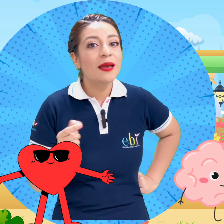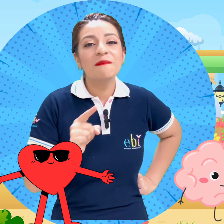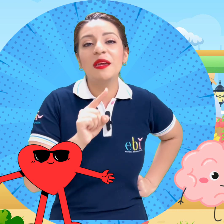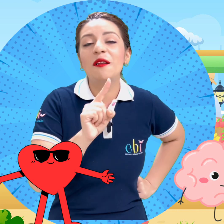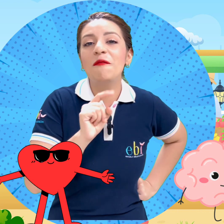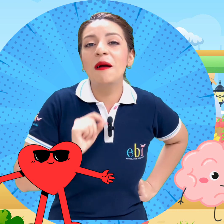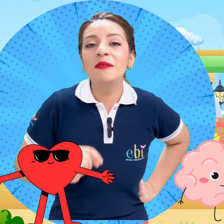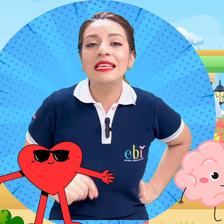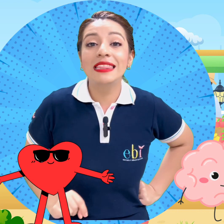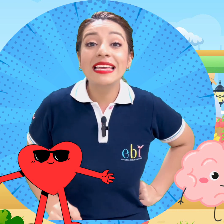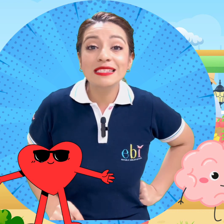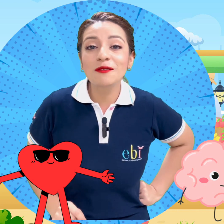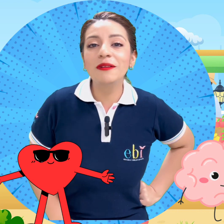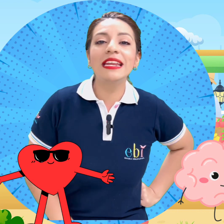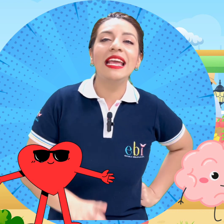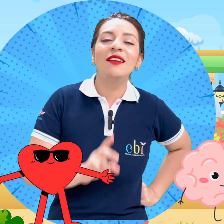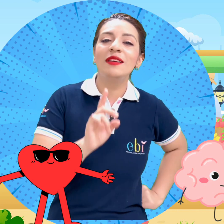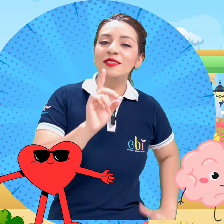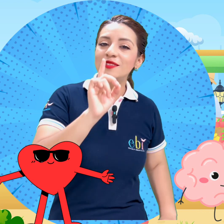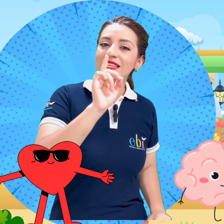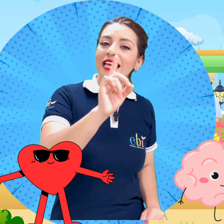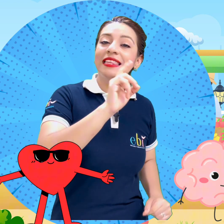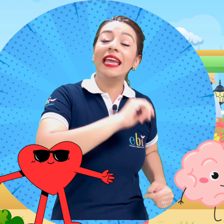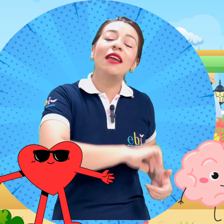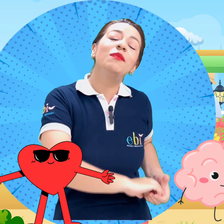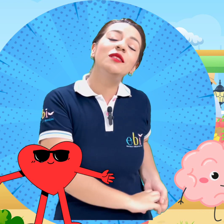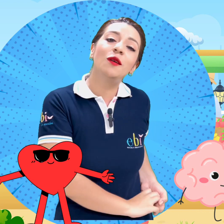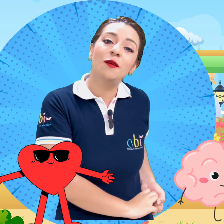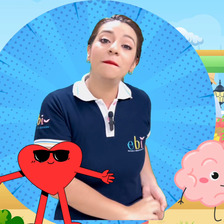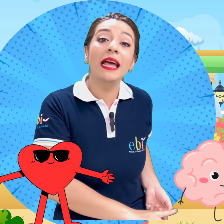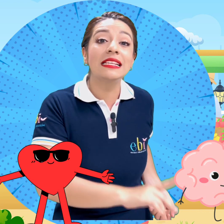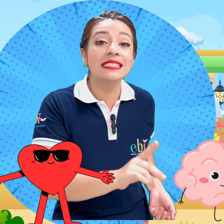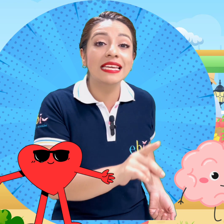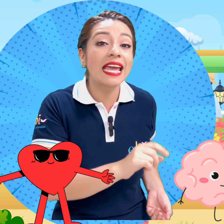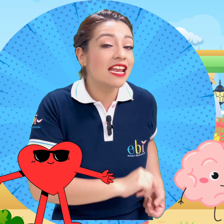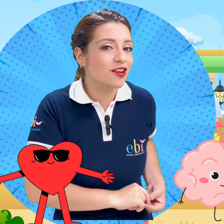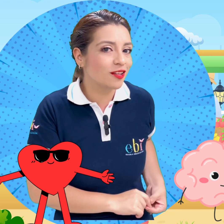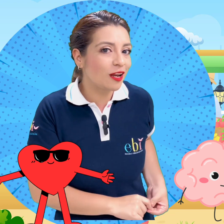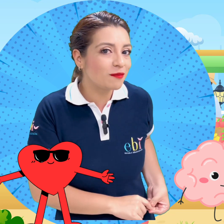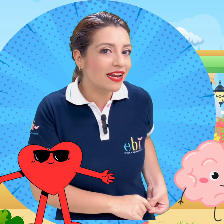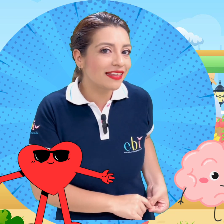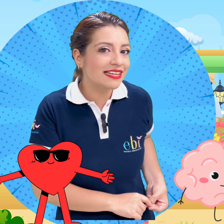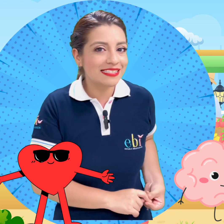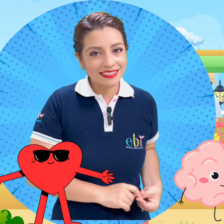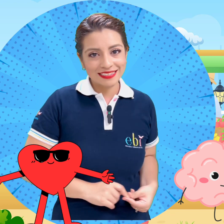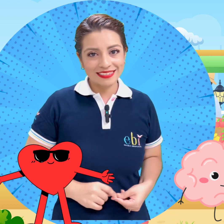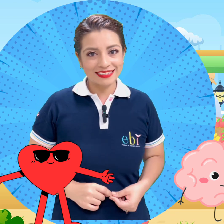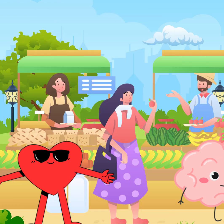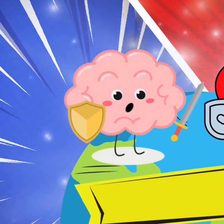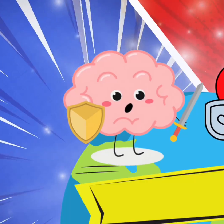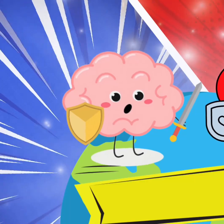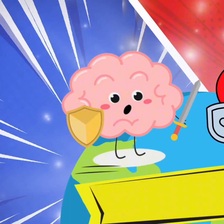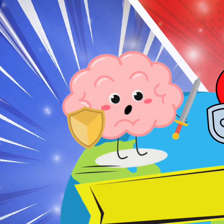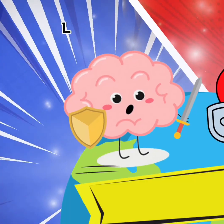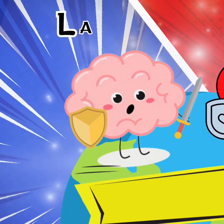sé. Pero lo vamos a descubrir en nuestro siguiente episodio, así que no te lo pierdas.